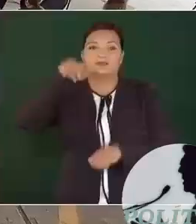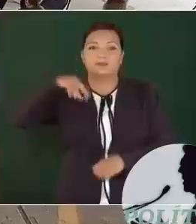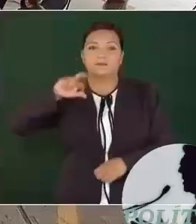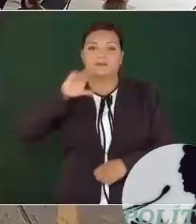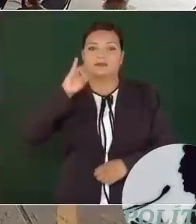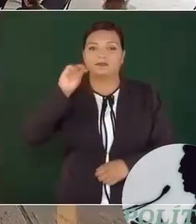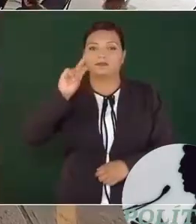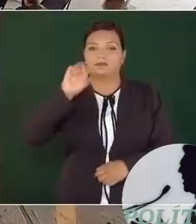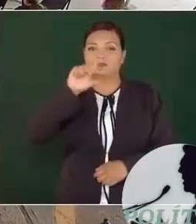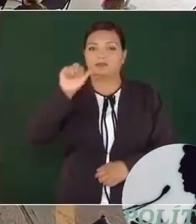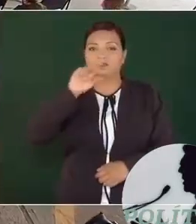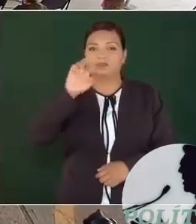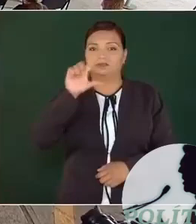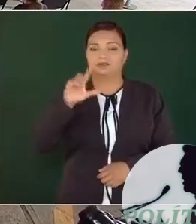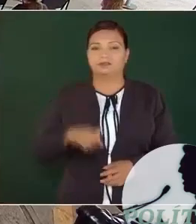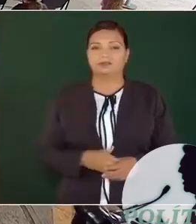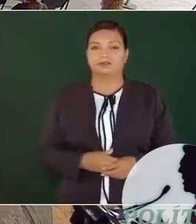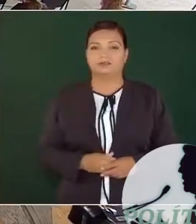Américo.